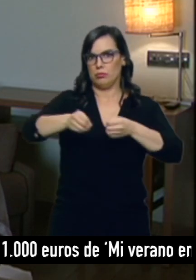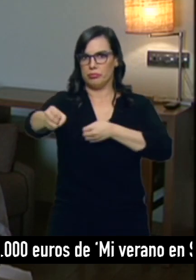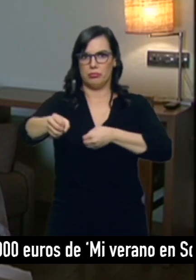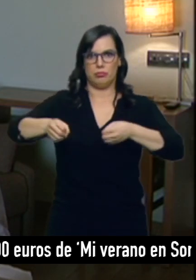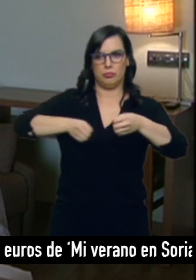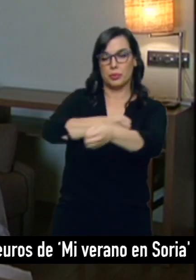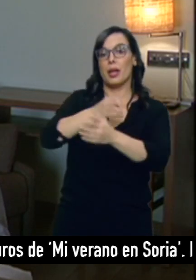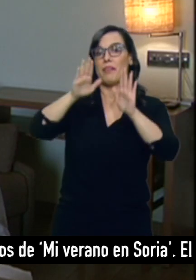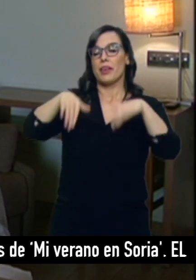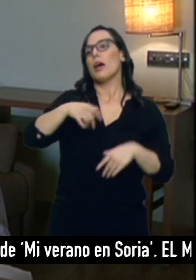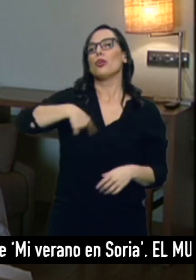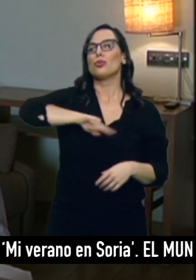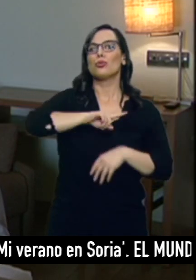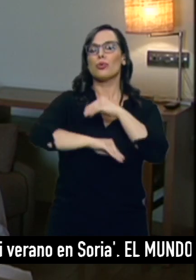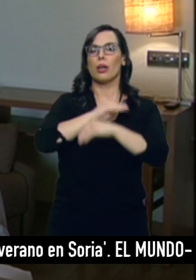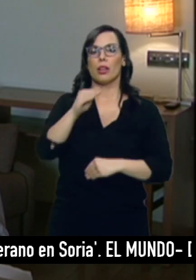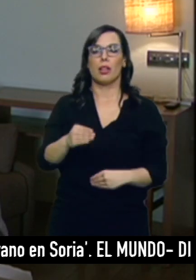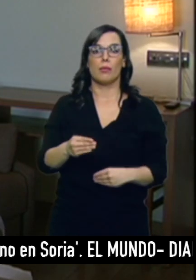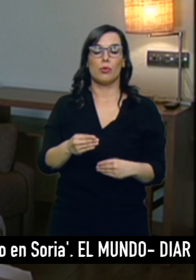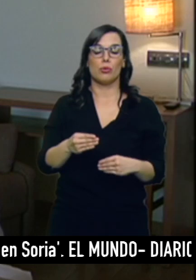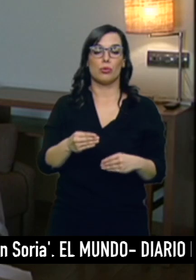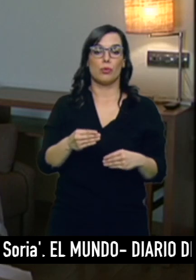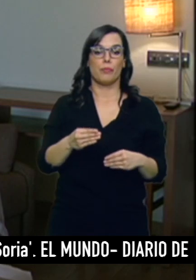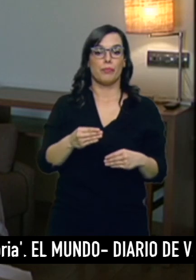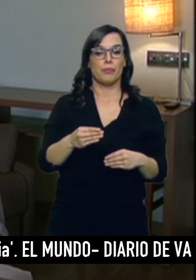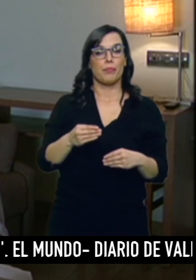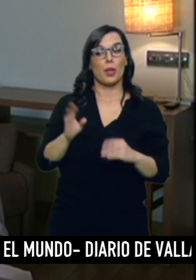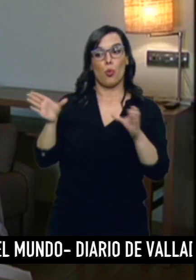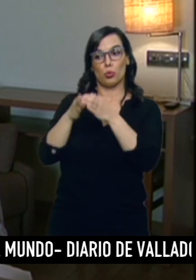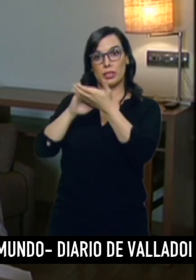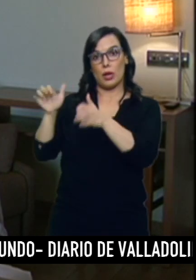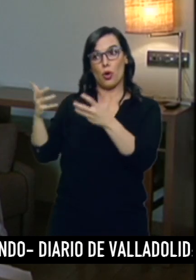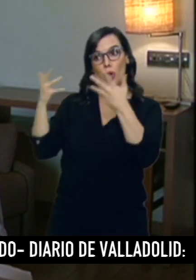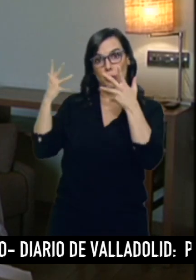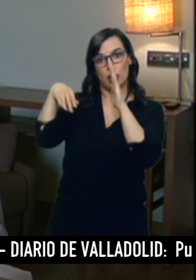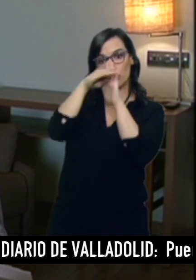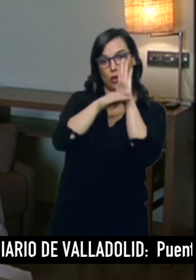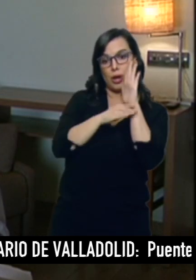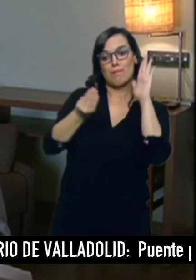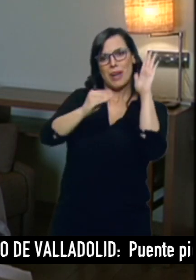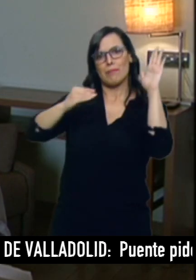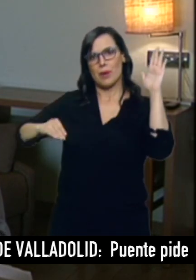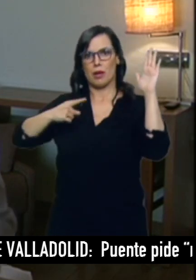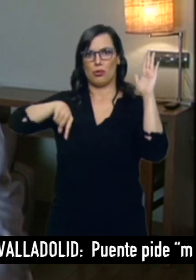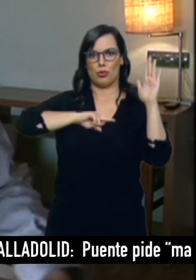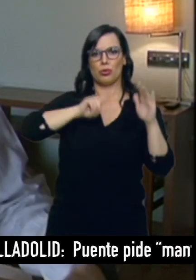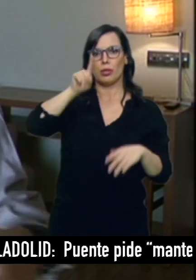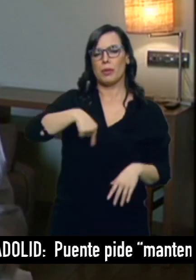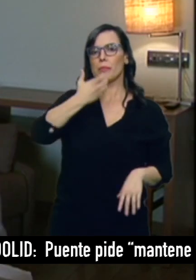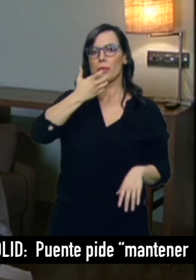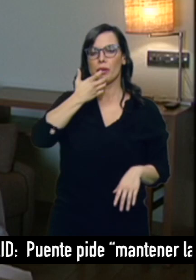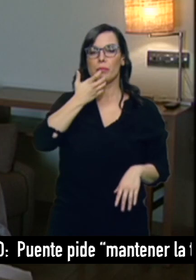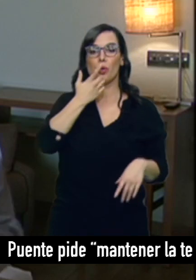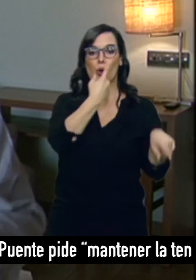final, pues nosotros lo que hemos hecho es, aparte de lo que nos recomienda la Junta, pues adoptar una serie de medidas como sacar casi todos